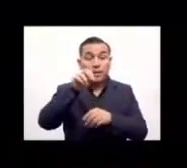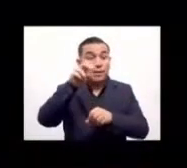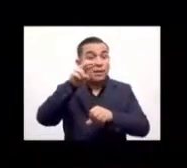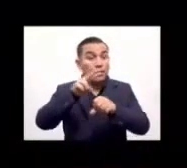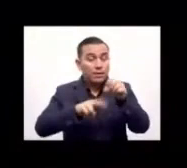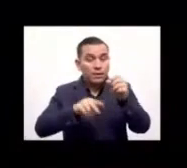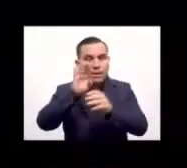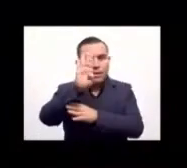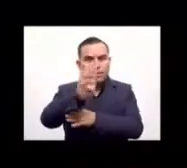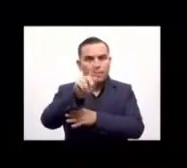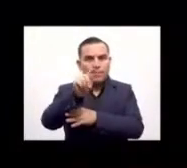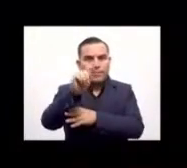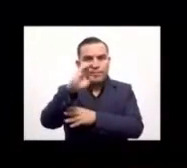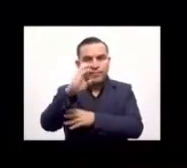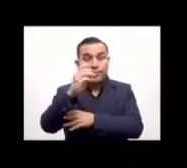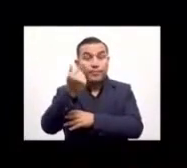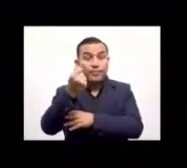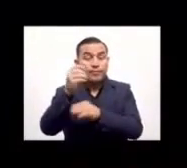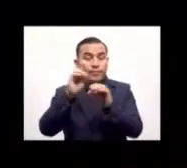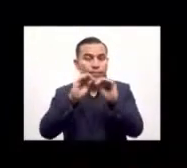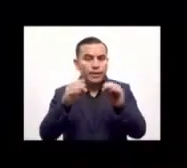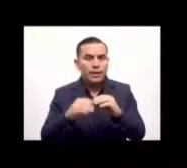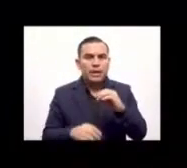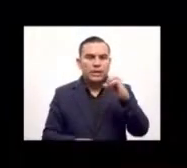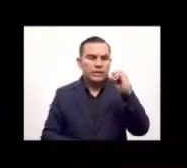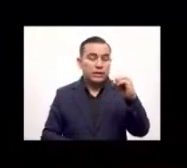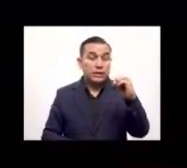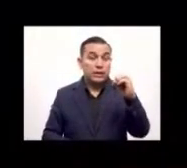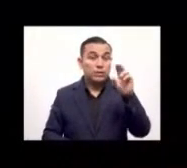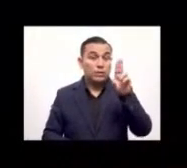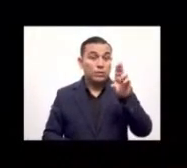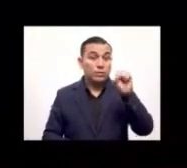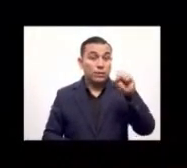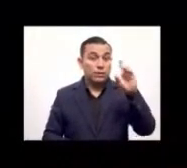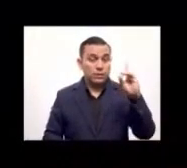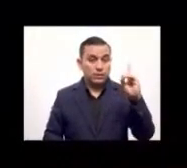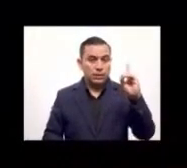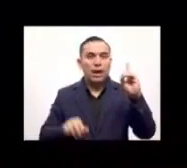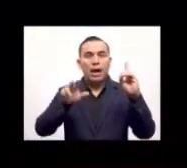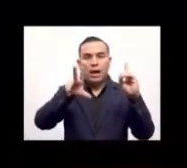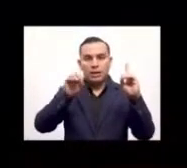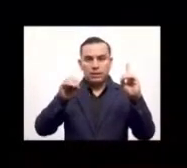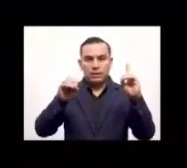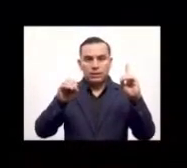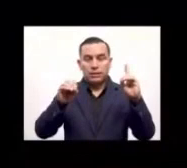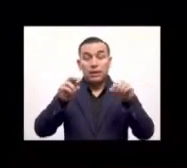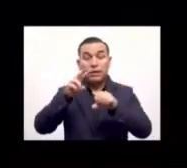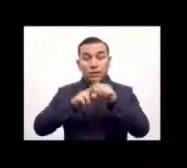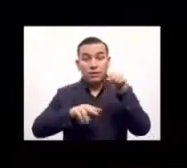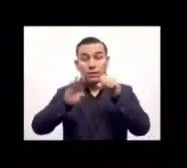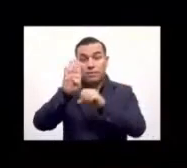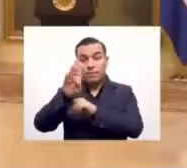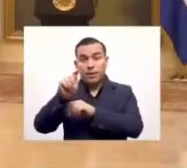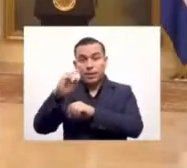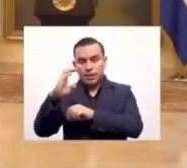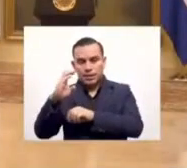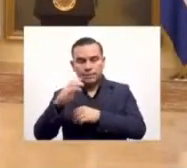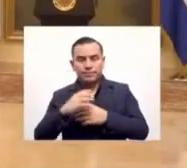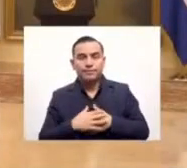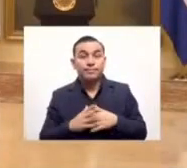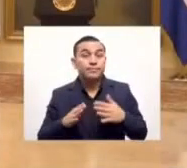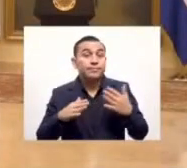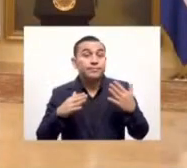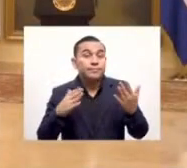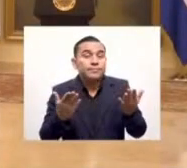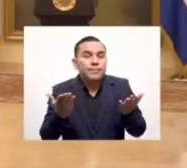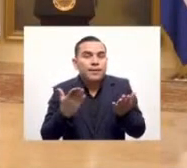tiempo lleva casi un año discutiéndose. Una ley que va a hacer las criptos legales en toda Europa, pero un